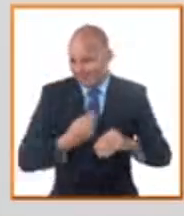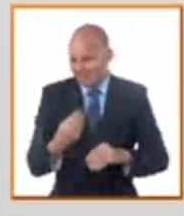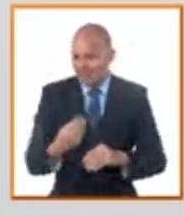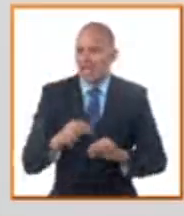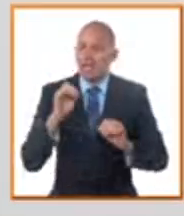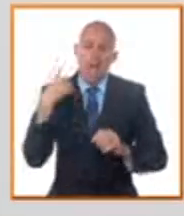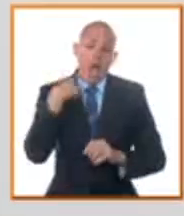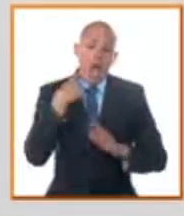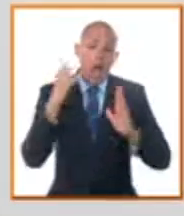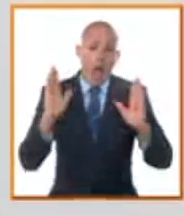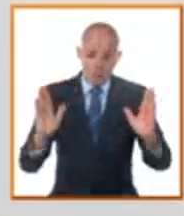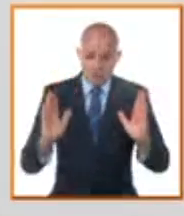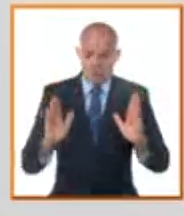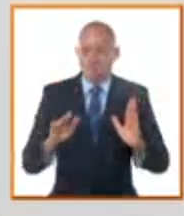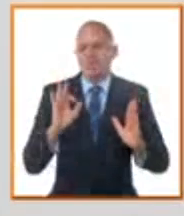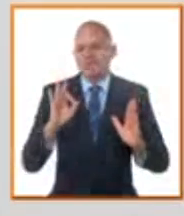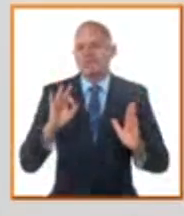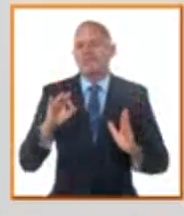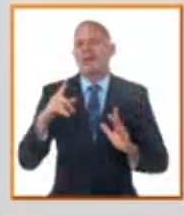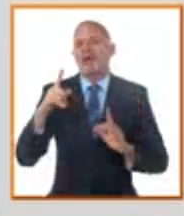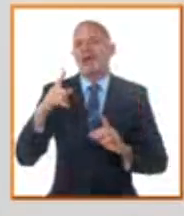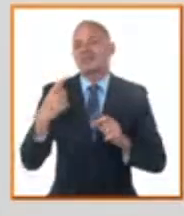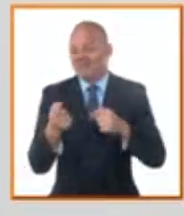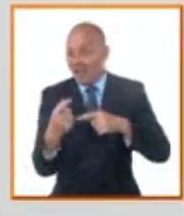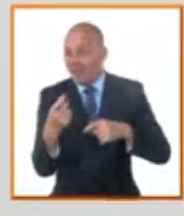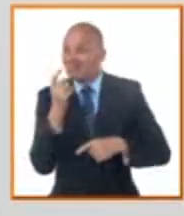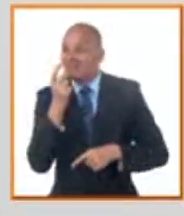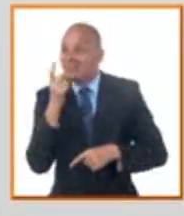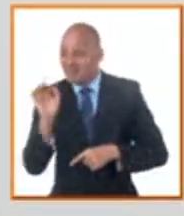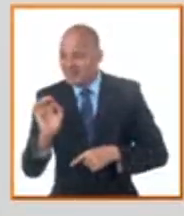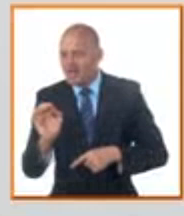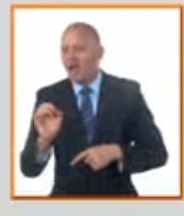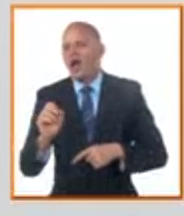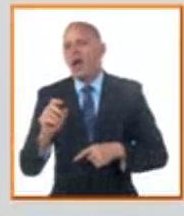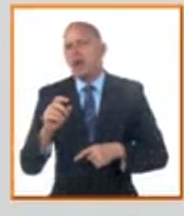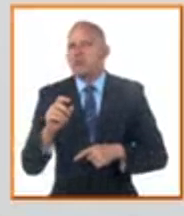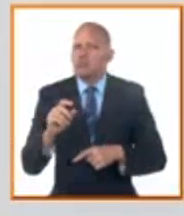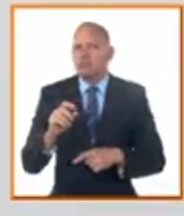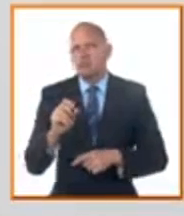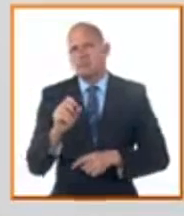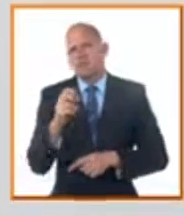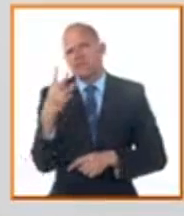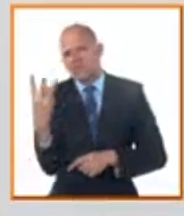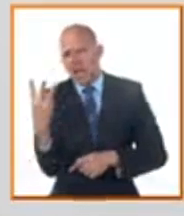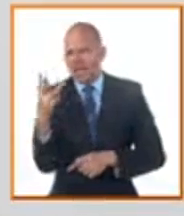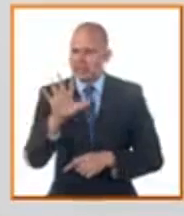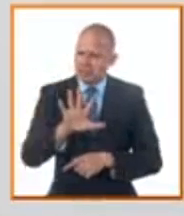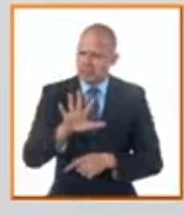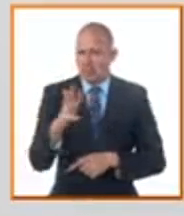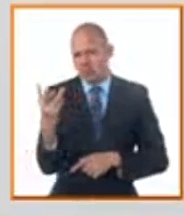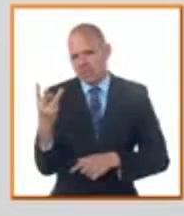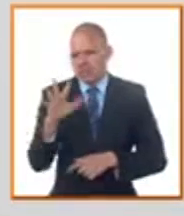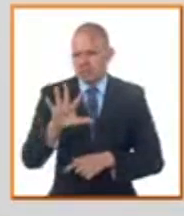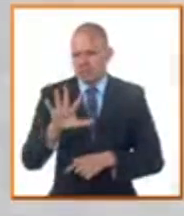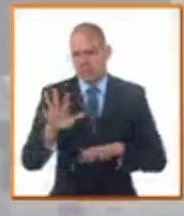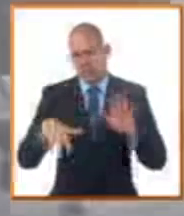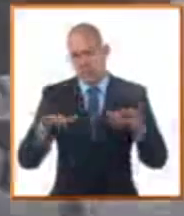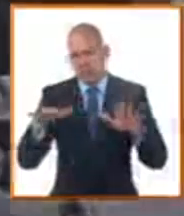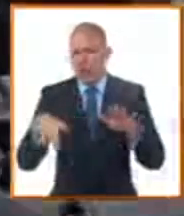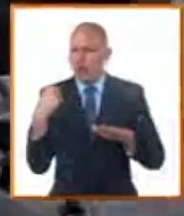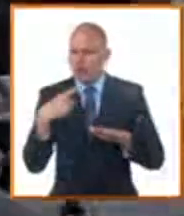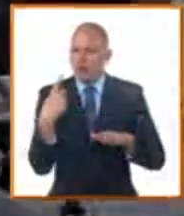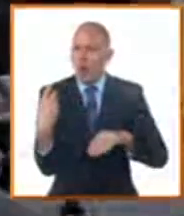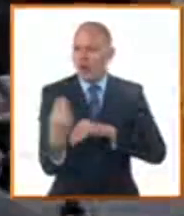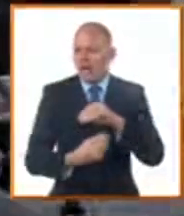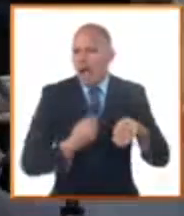5 actualizaciones en el año. Este año, sin duda alguna, por el dinamismo que llevamos, vamos a superar esa estadística que